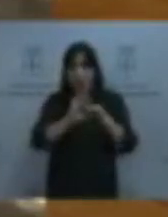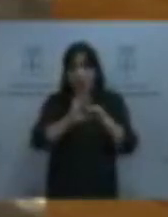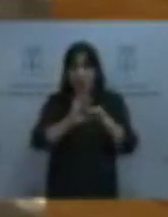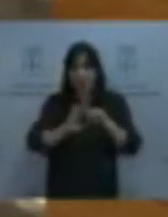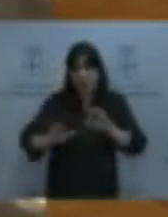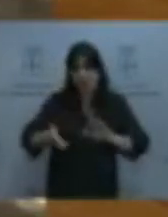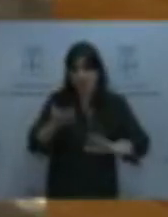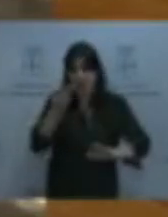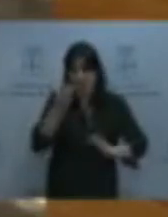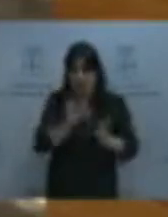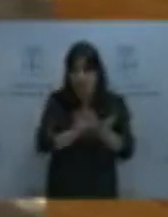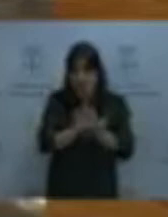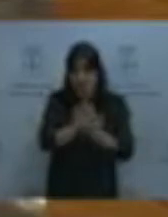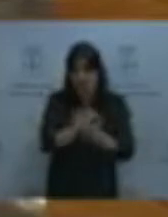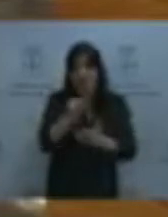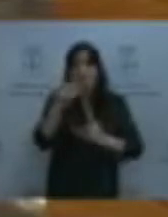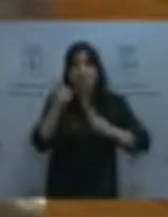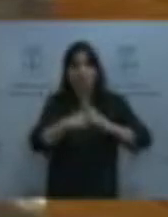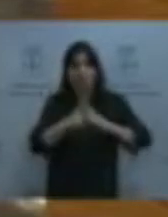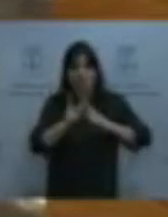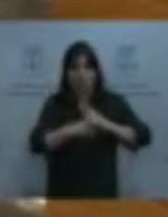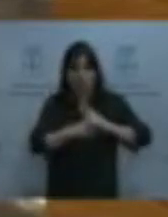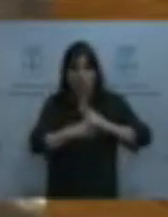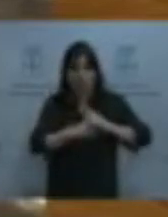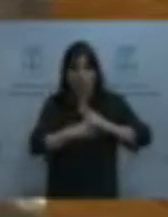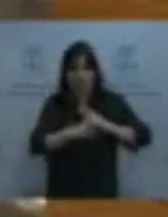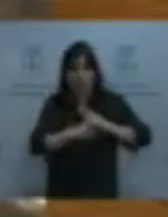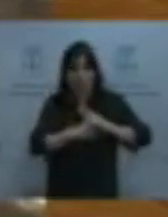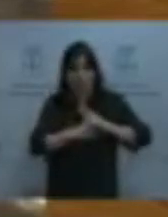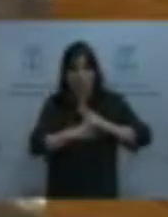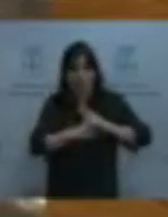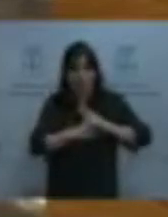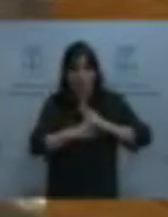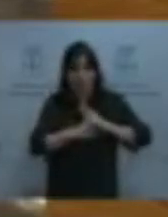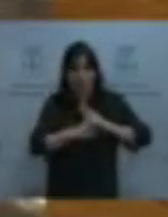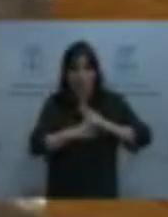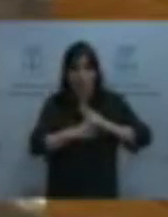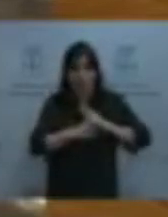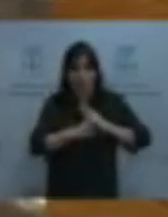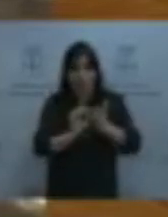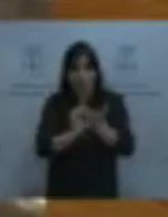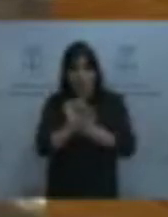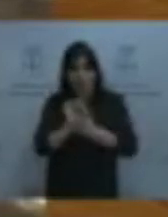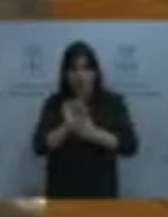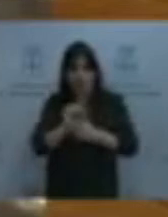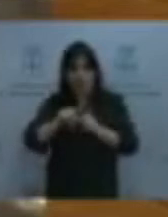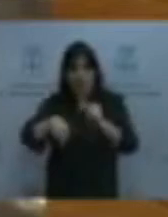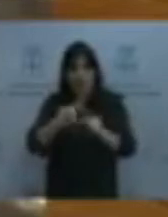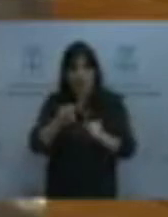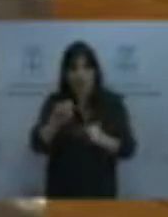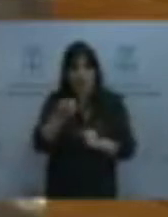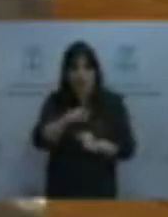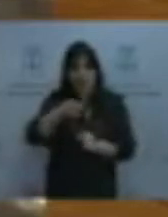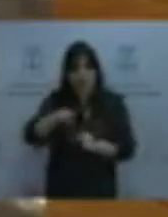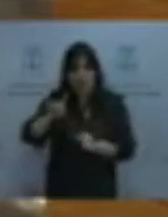facturación de los sucesivos servicios mes a mes, ha habido ahí una discrepancia desde el primer momento.